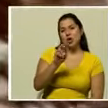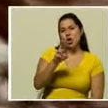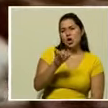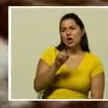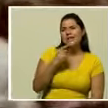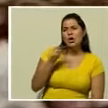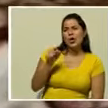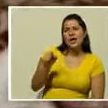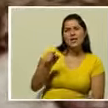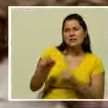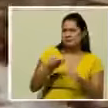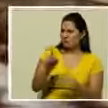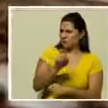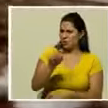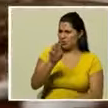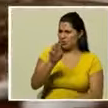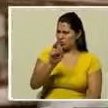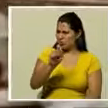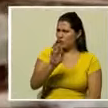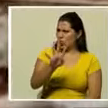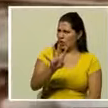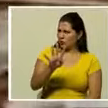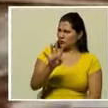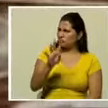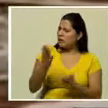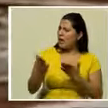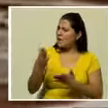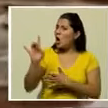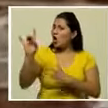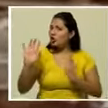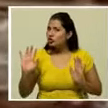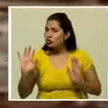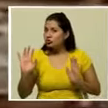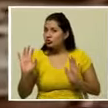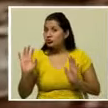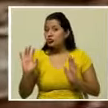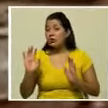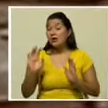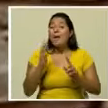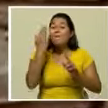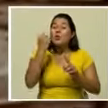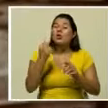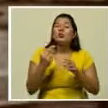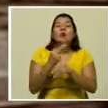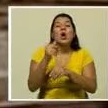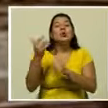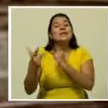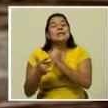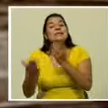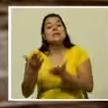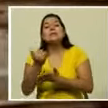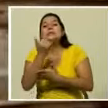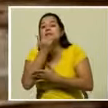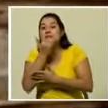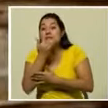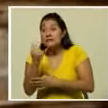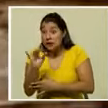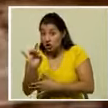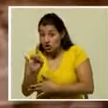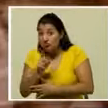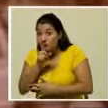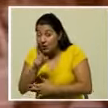sido no de 6.4 grados, sino de 8 en la escala Mercalli, Si fuera así, sería el terremoto más fuerte de la